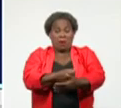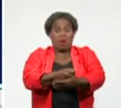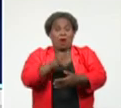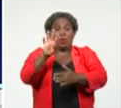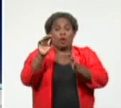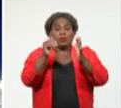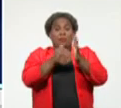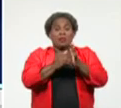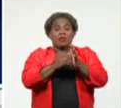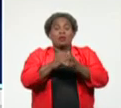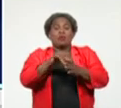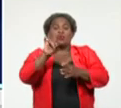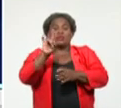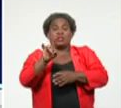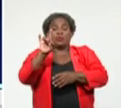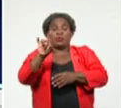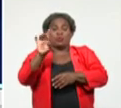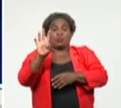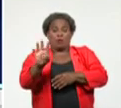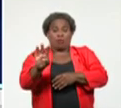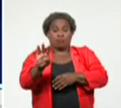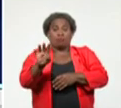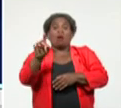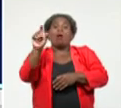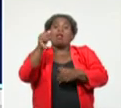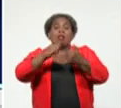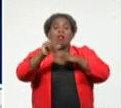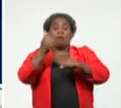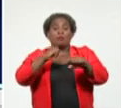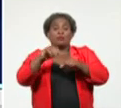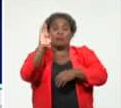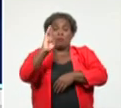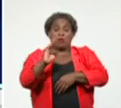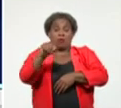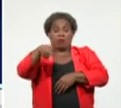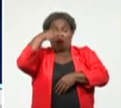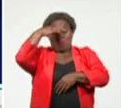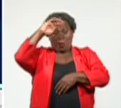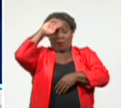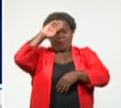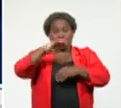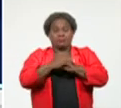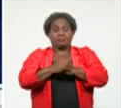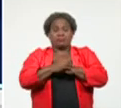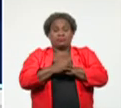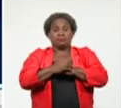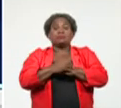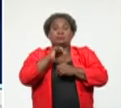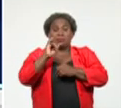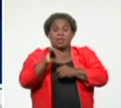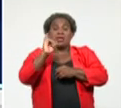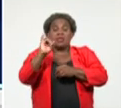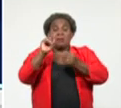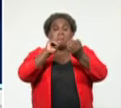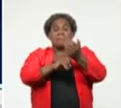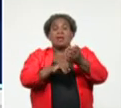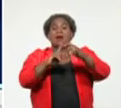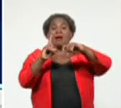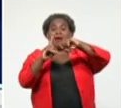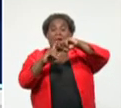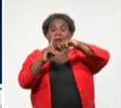4.294 muestras en los laboratorios de biología molecular de nuestro país, en el Instituto de Medicina Tropical Pedro